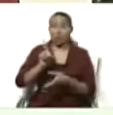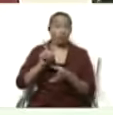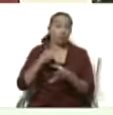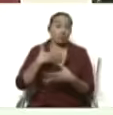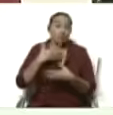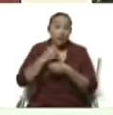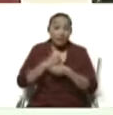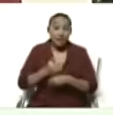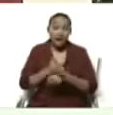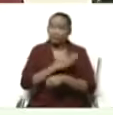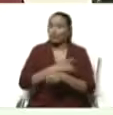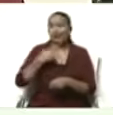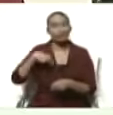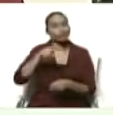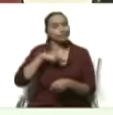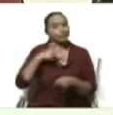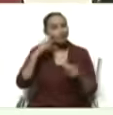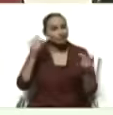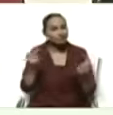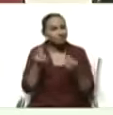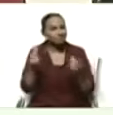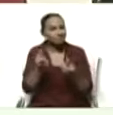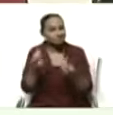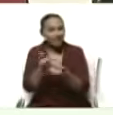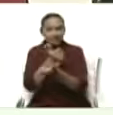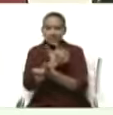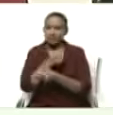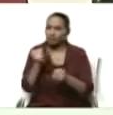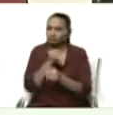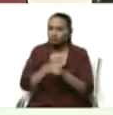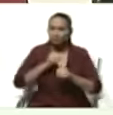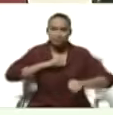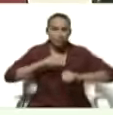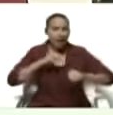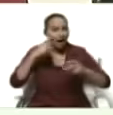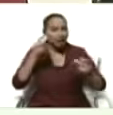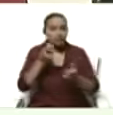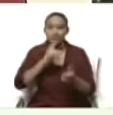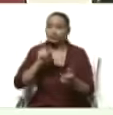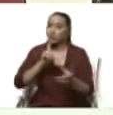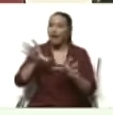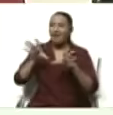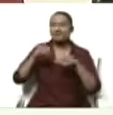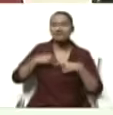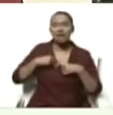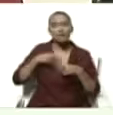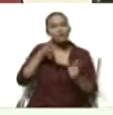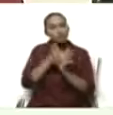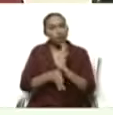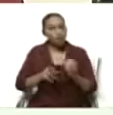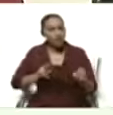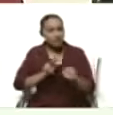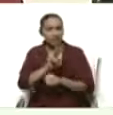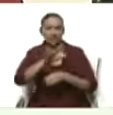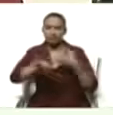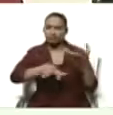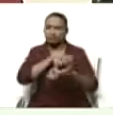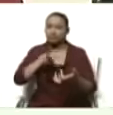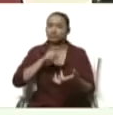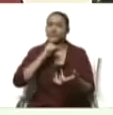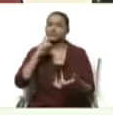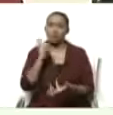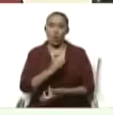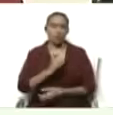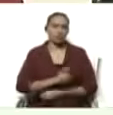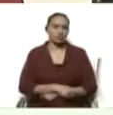Por eso te digo que no vamos a permitir violencia no vamos a permitir eh manifestaciones de odio de ninguna